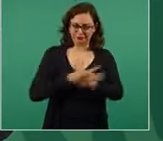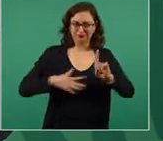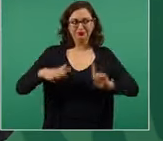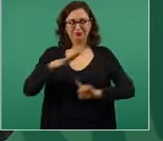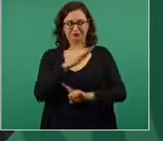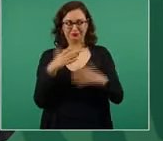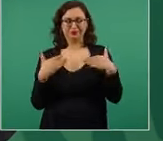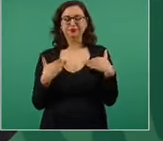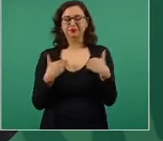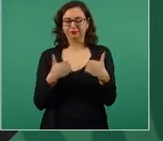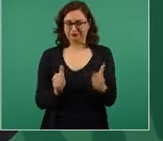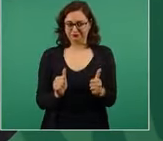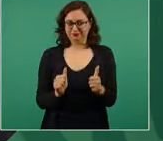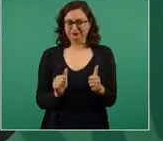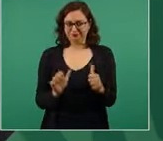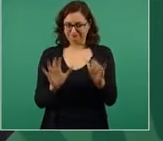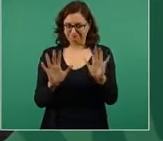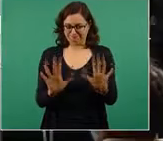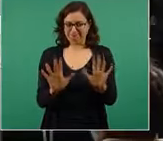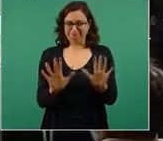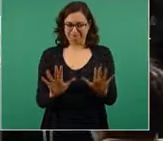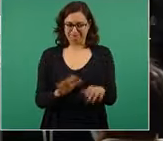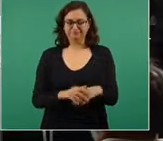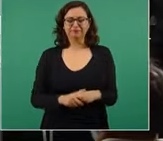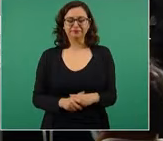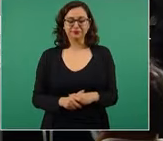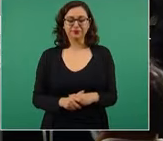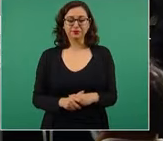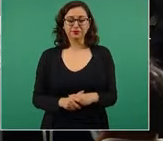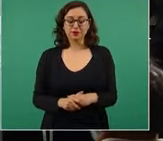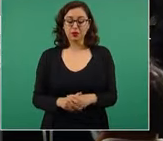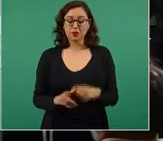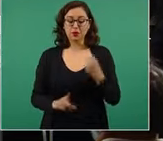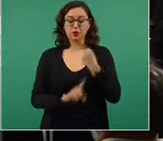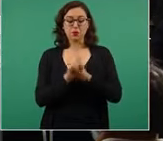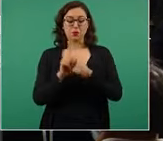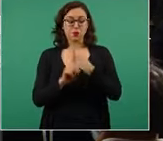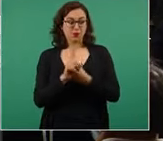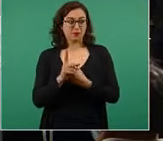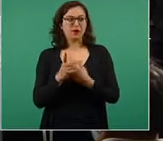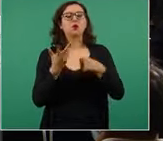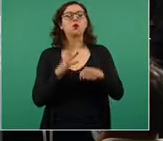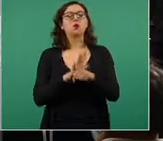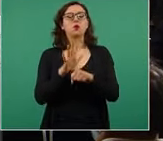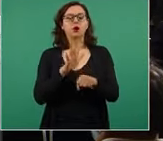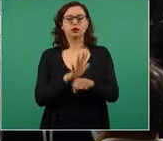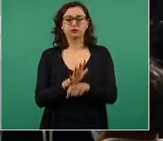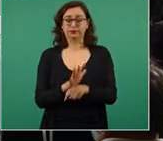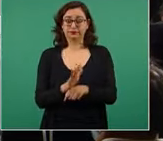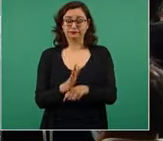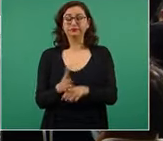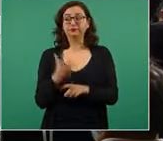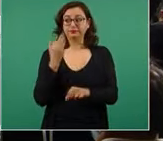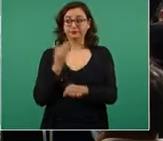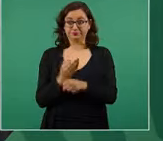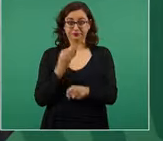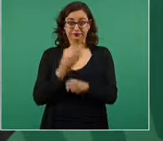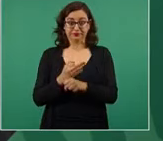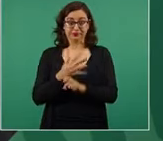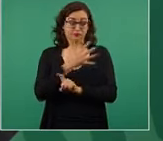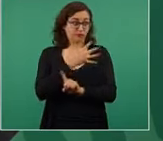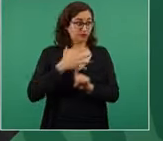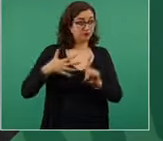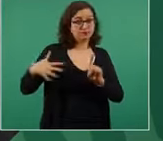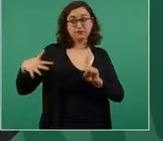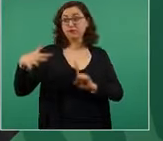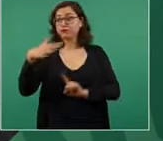Somos nosotros y nuestra circunstancia. Hay en puerta